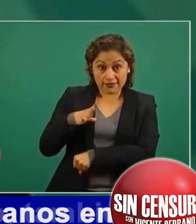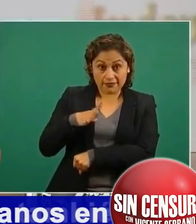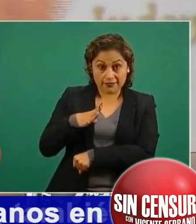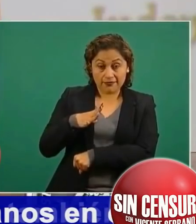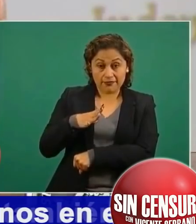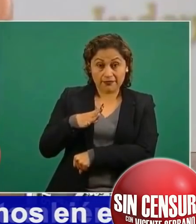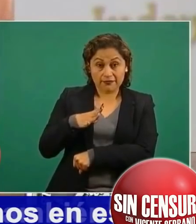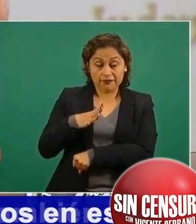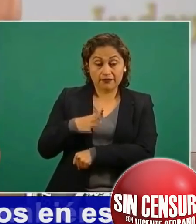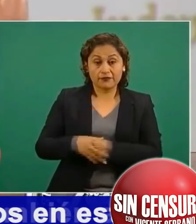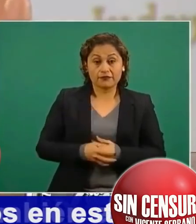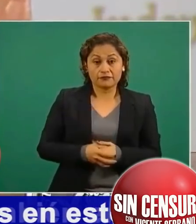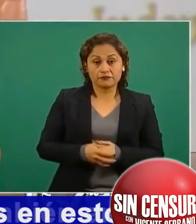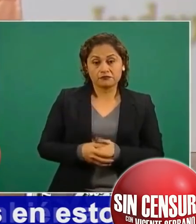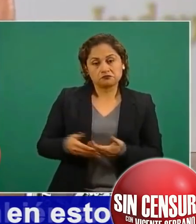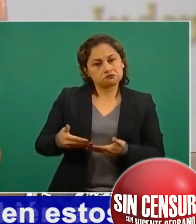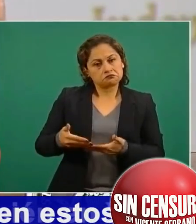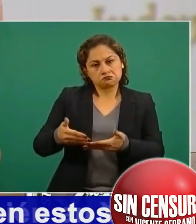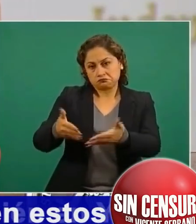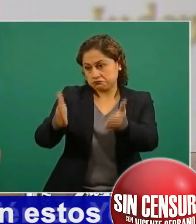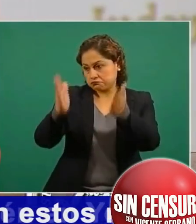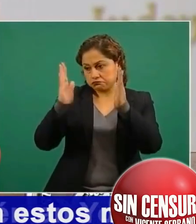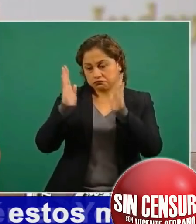que se desahogue,